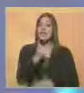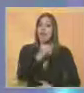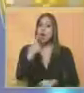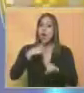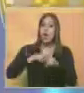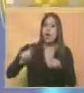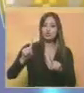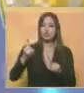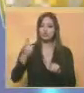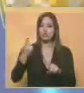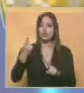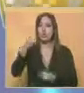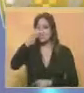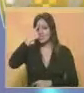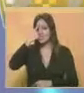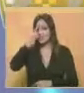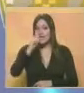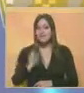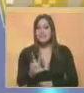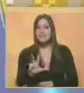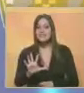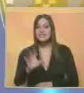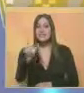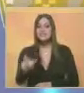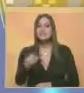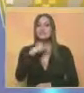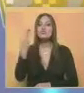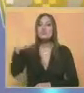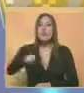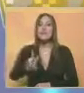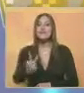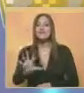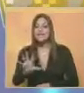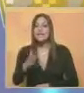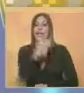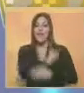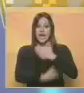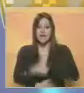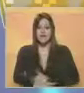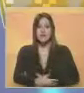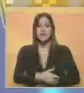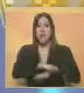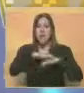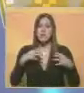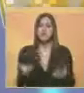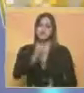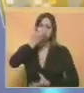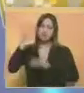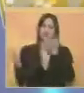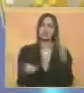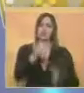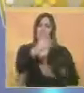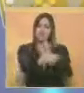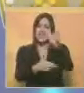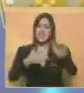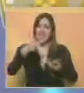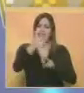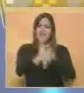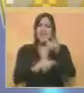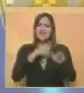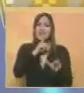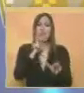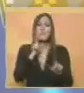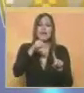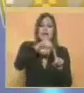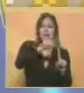Más allá de nuestras fronteras en India al menos 35 personas murieron 25 habrían resultado heridas al incendiarse un tren que cubría el trayecto entre Nueva